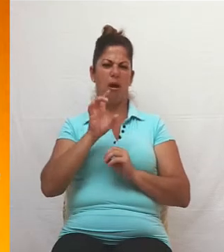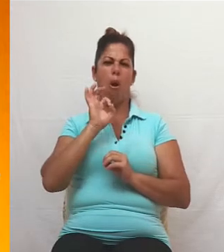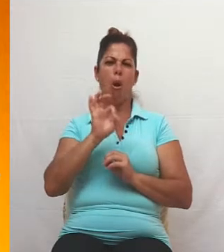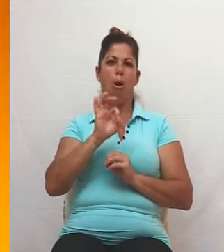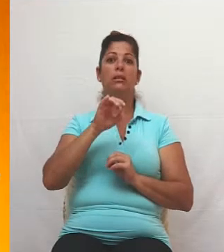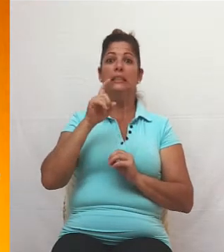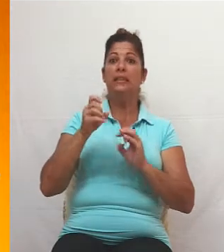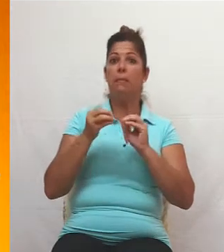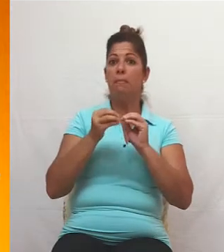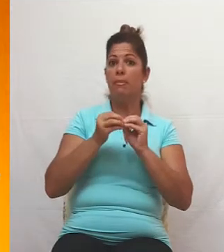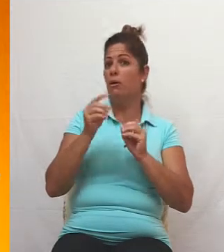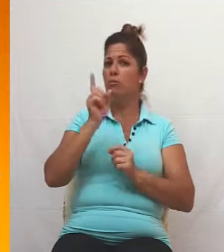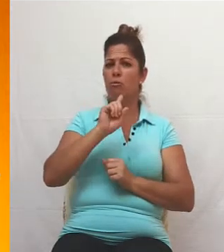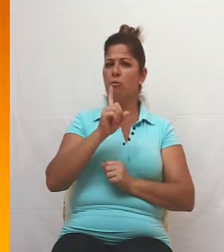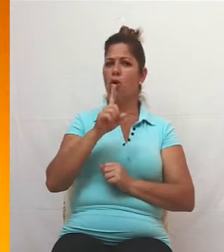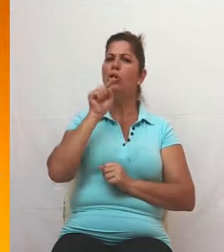piensas